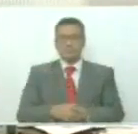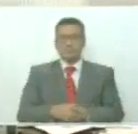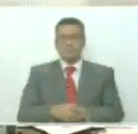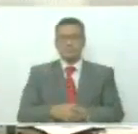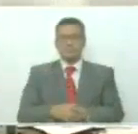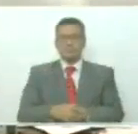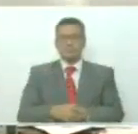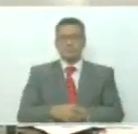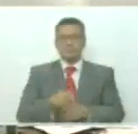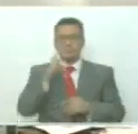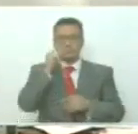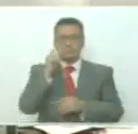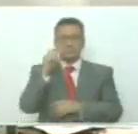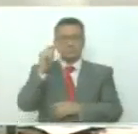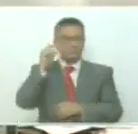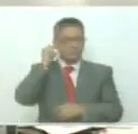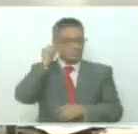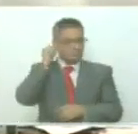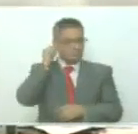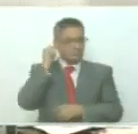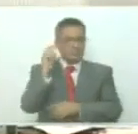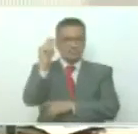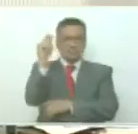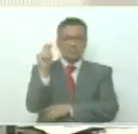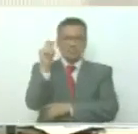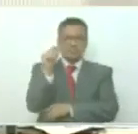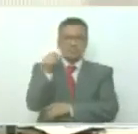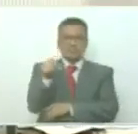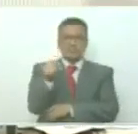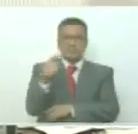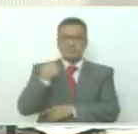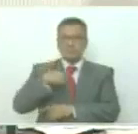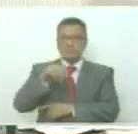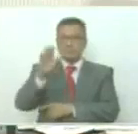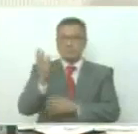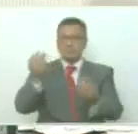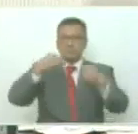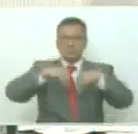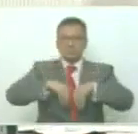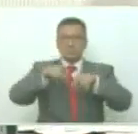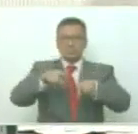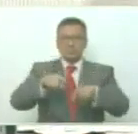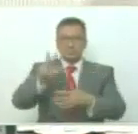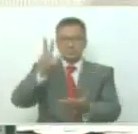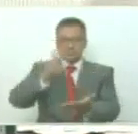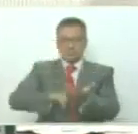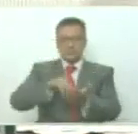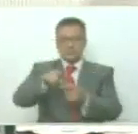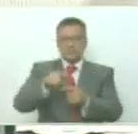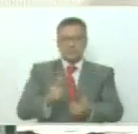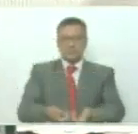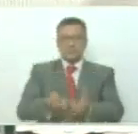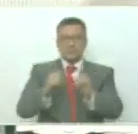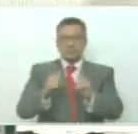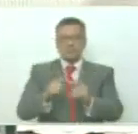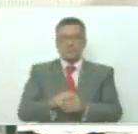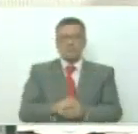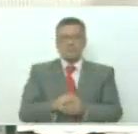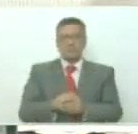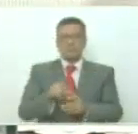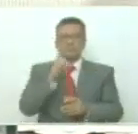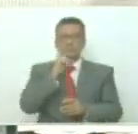Las honorables diputadas y los honorables diputados que estén de acuerdo en aprobar la autorización